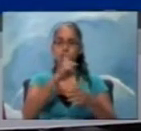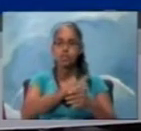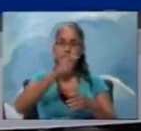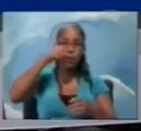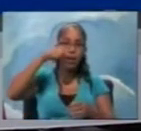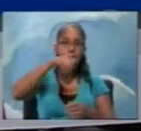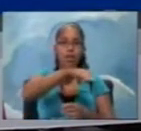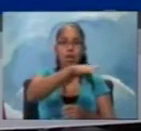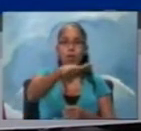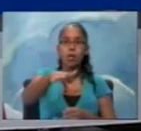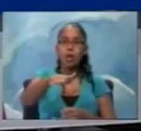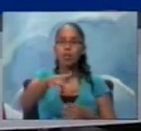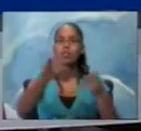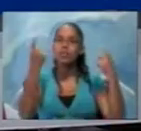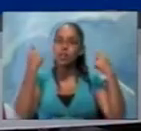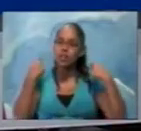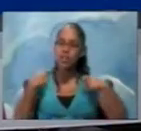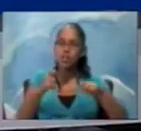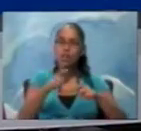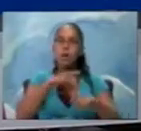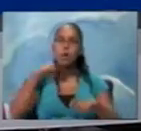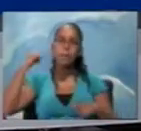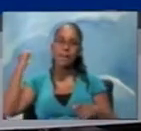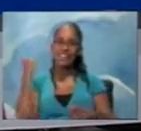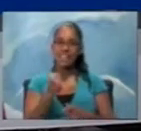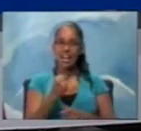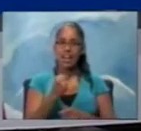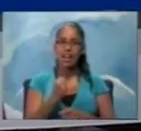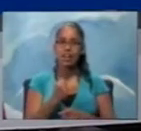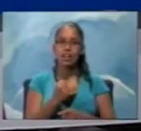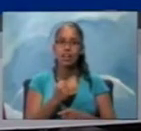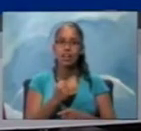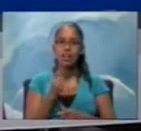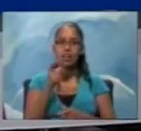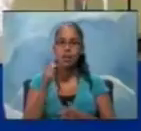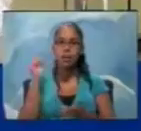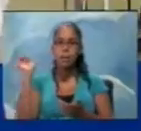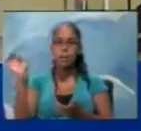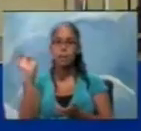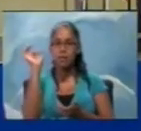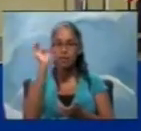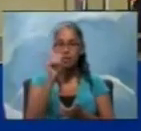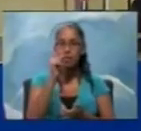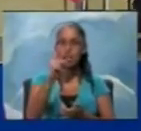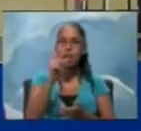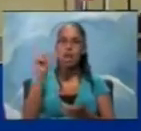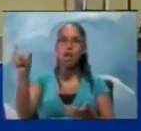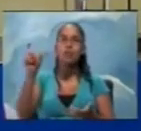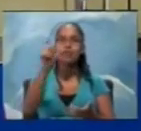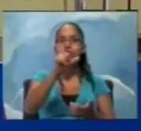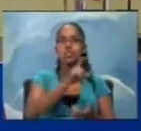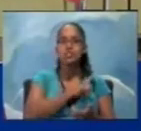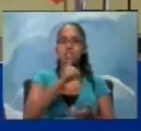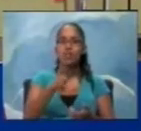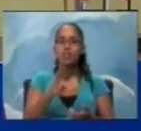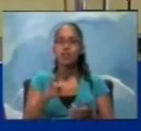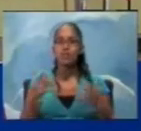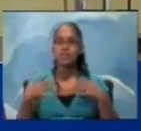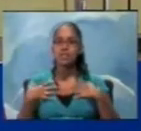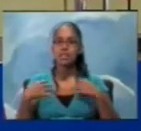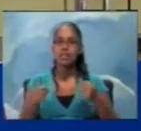pueblo procuraban matarle. Él predicaba, enseñaba, sanaba a